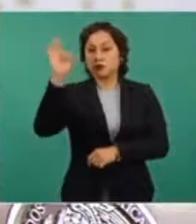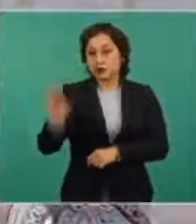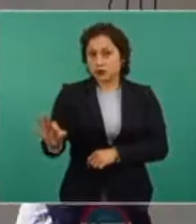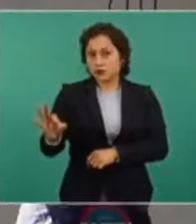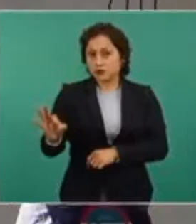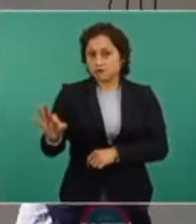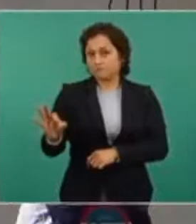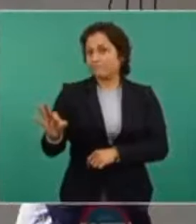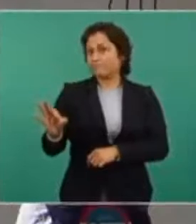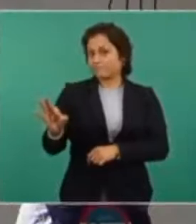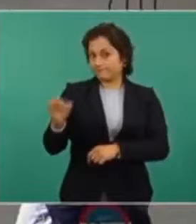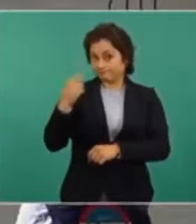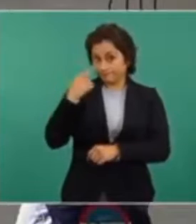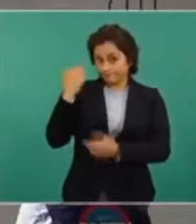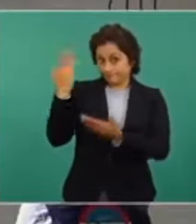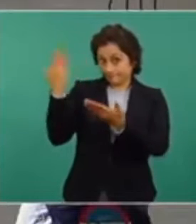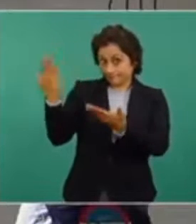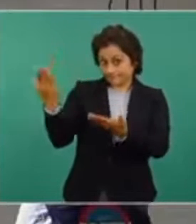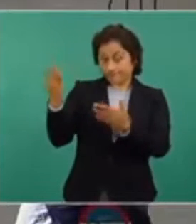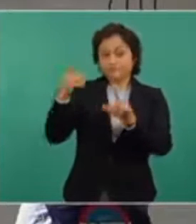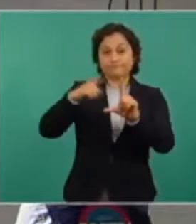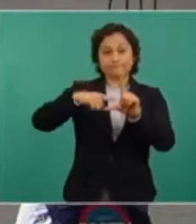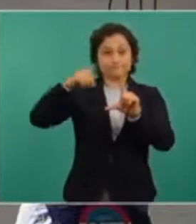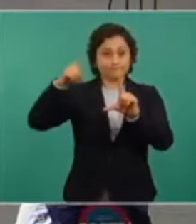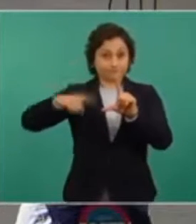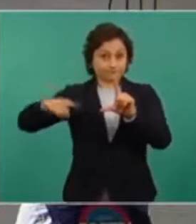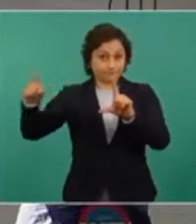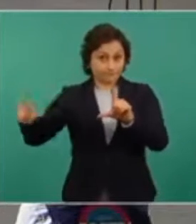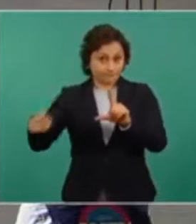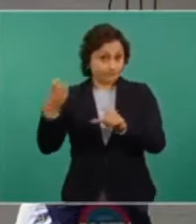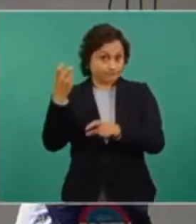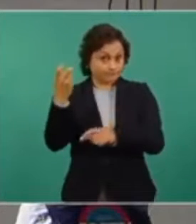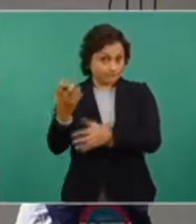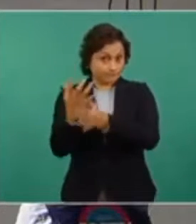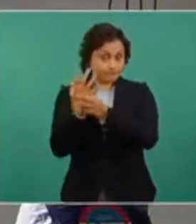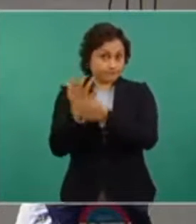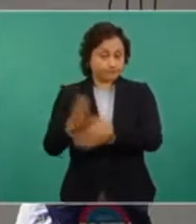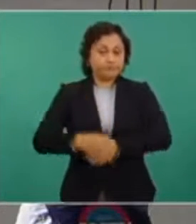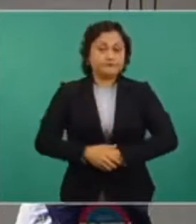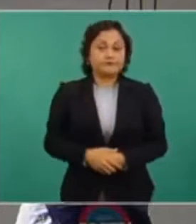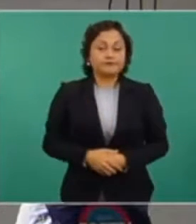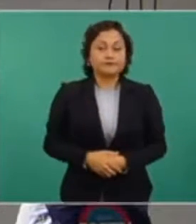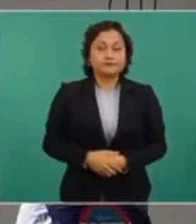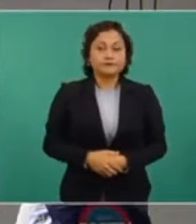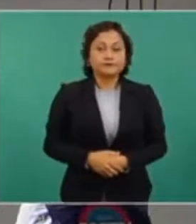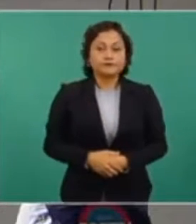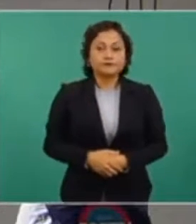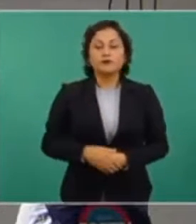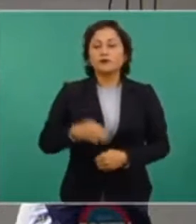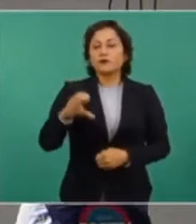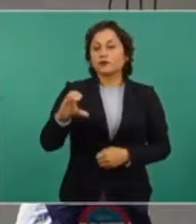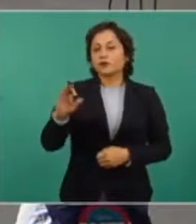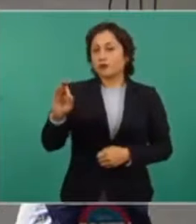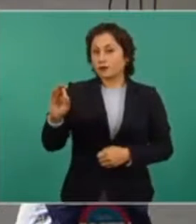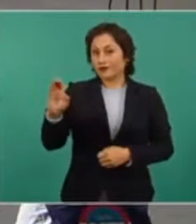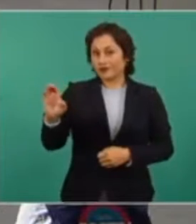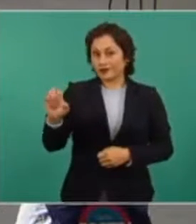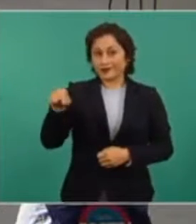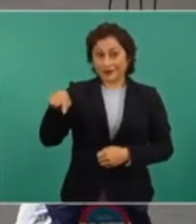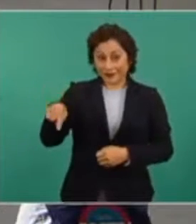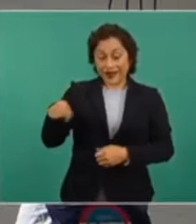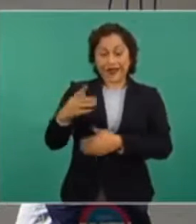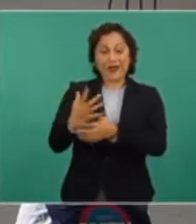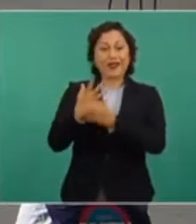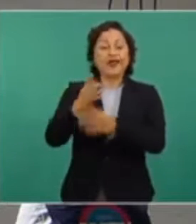24.5%. Aquí está la gráfica donde podemos ver estas cifras. La Comisión Federal de Electricidad aclaró que solo cuenta